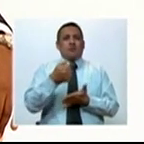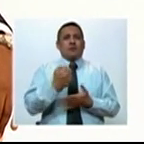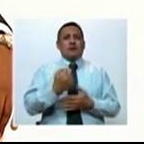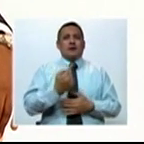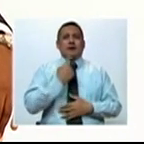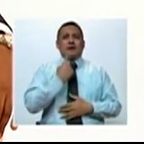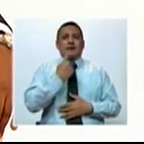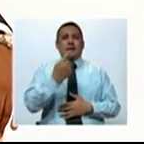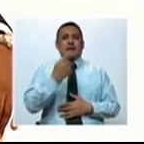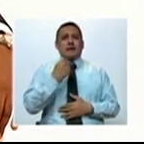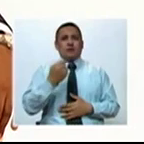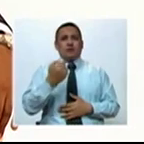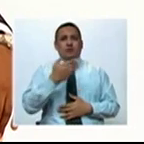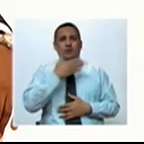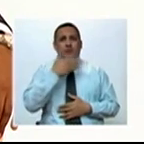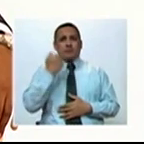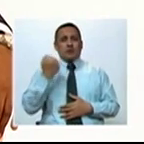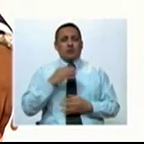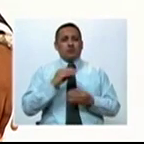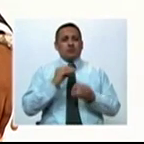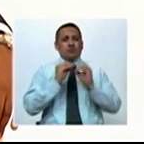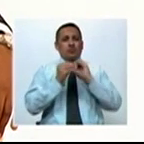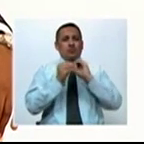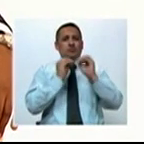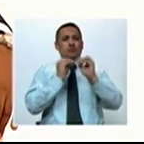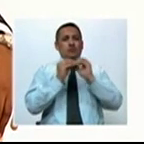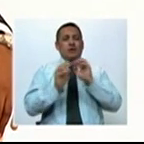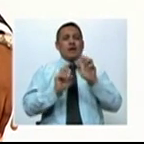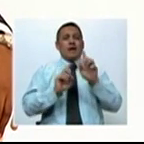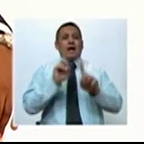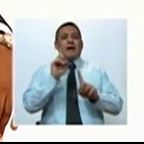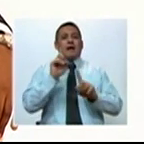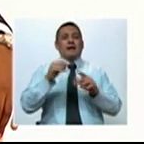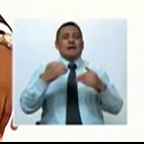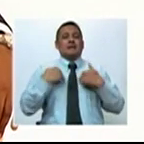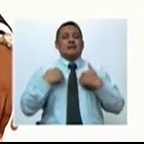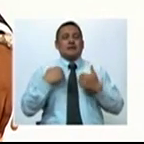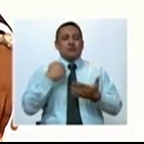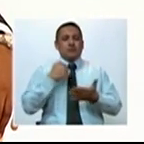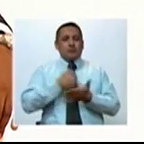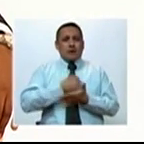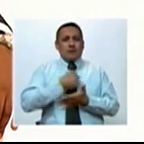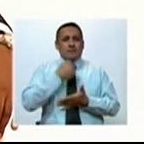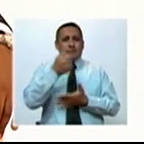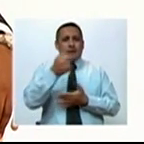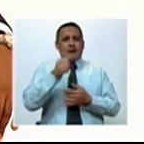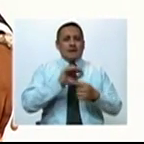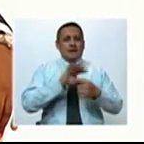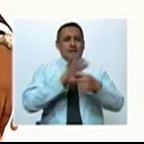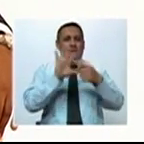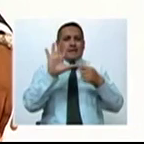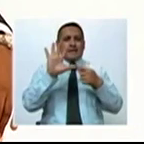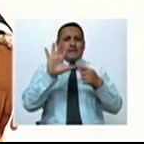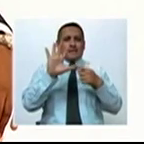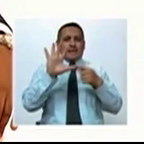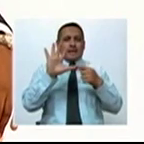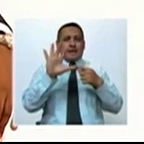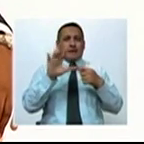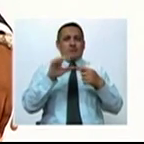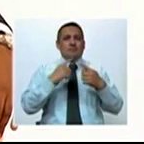remuneración que sería lo que correspondería a alguien que recibe una renta de quinta